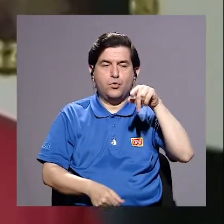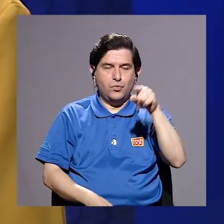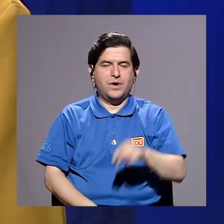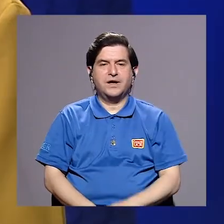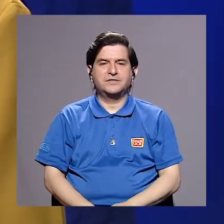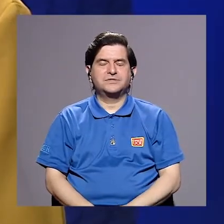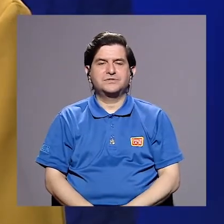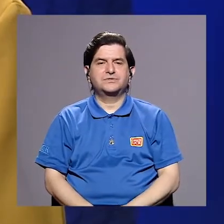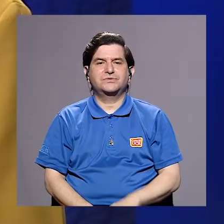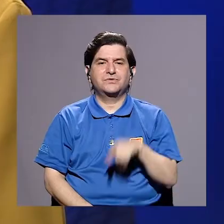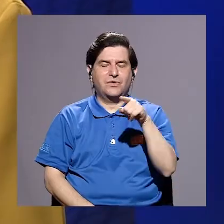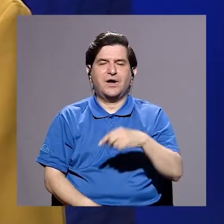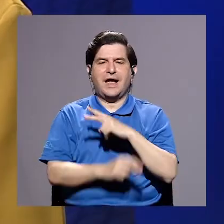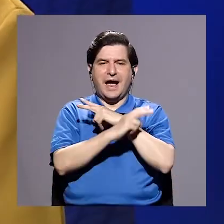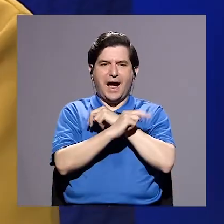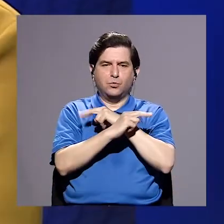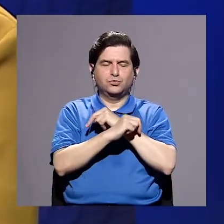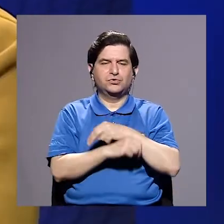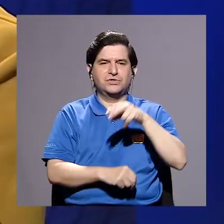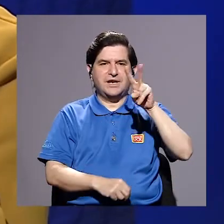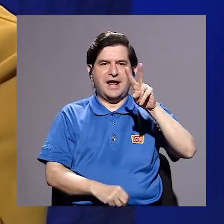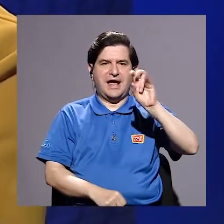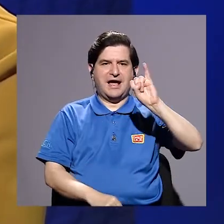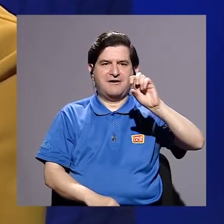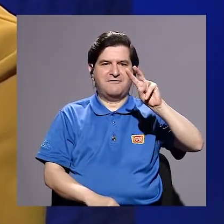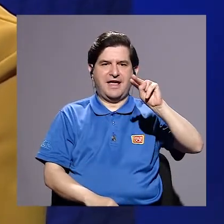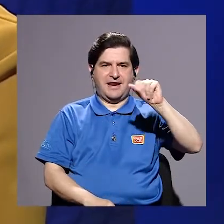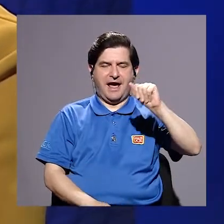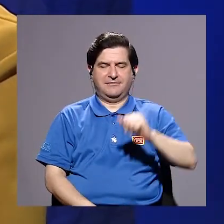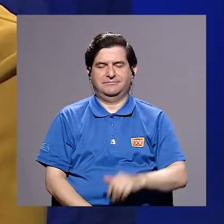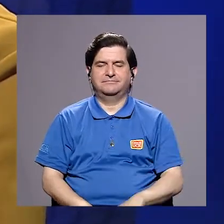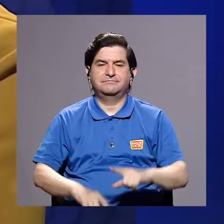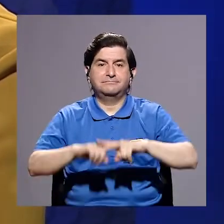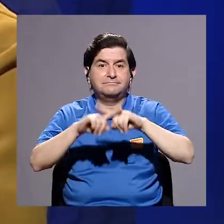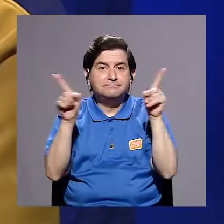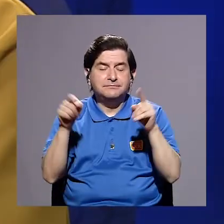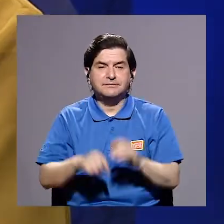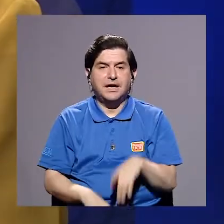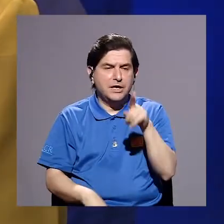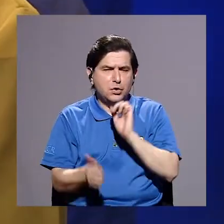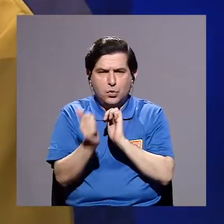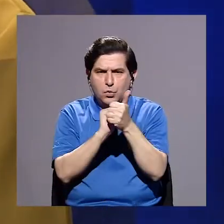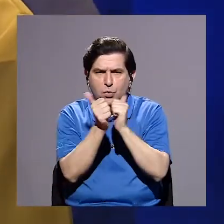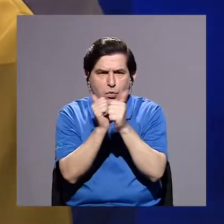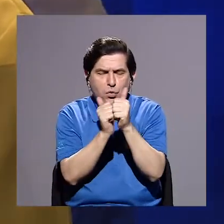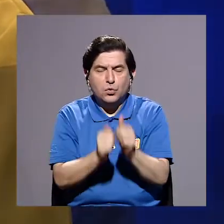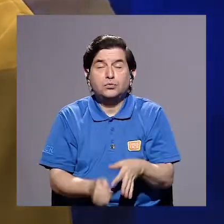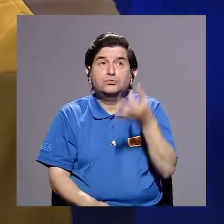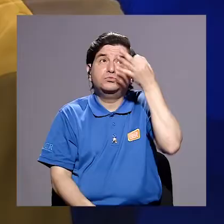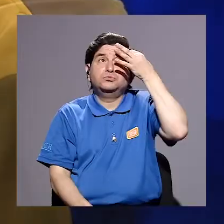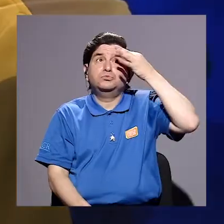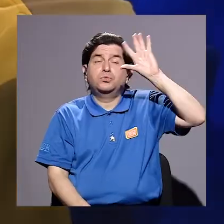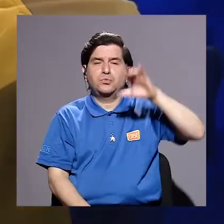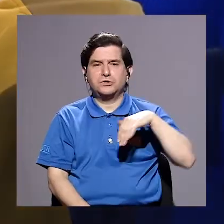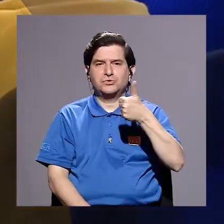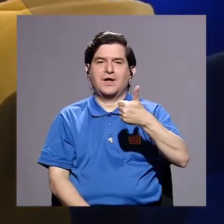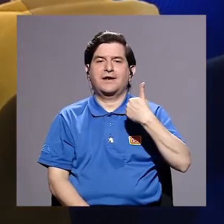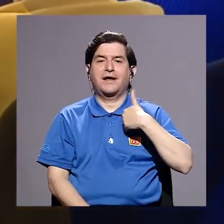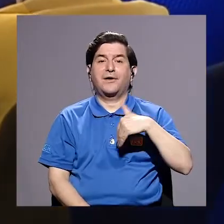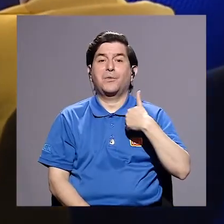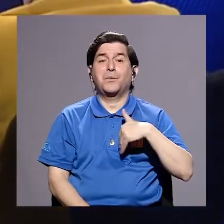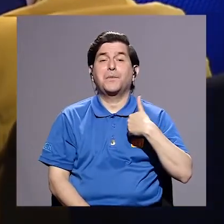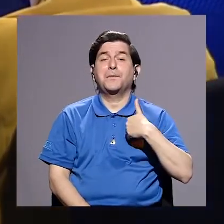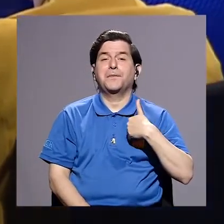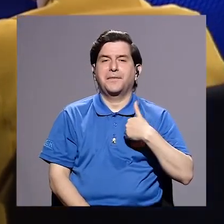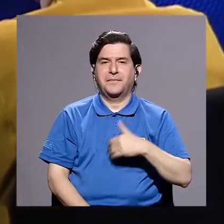Viena. Pero resulta que ese concurso estaba supuesto para que lo ganara un